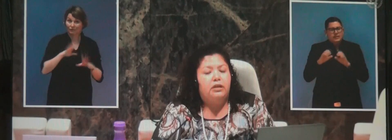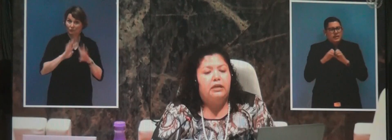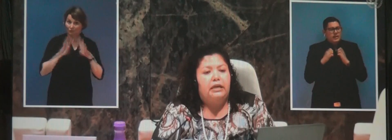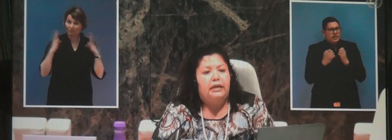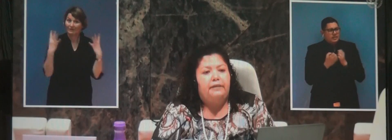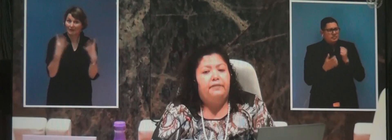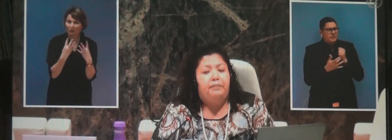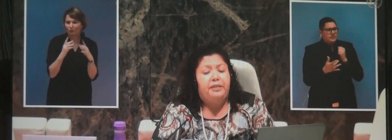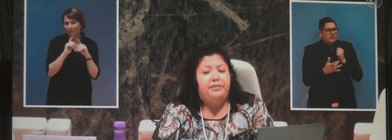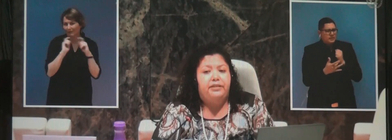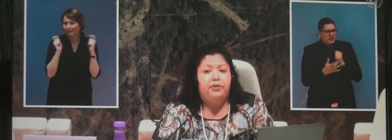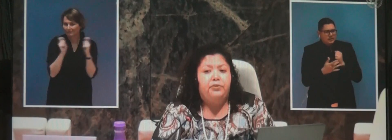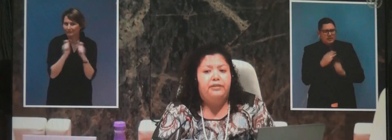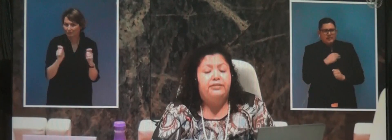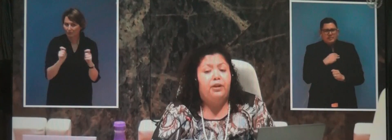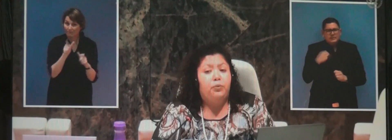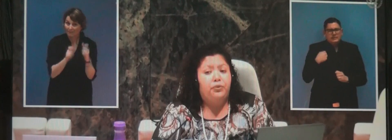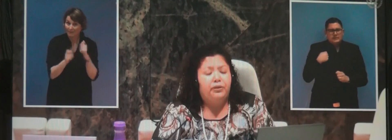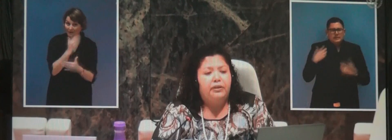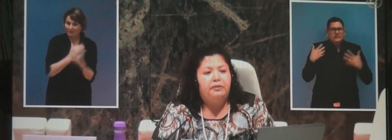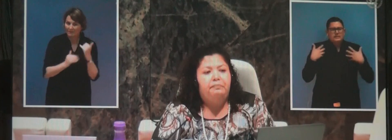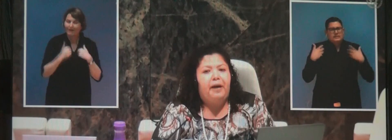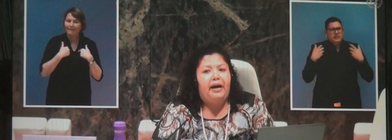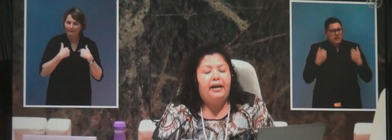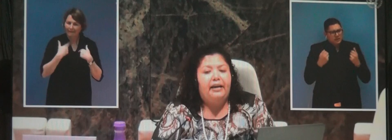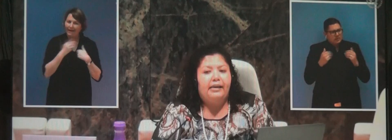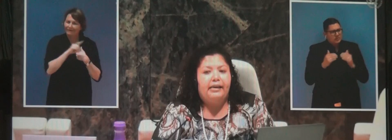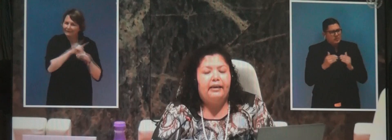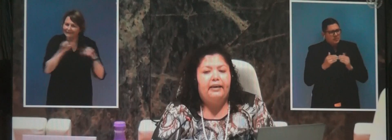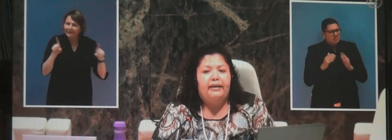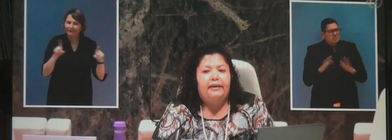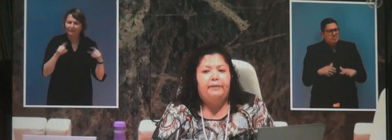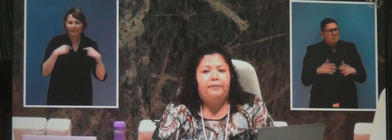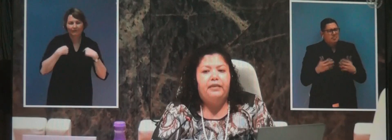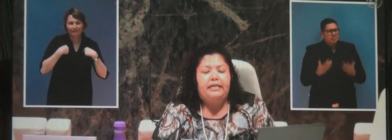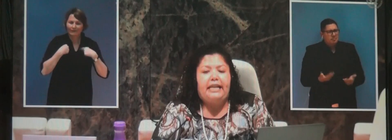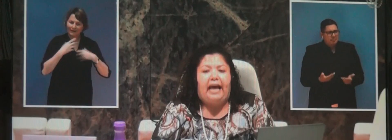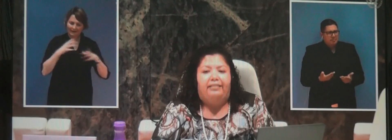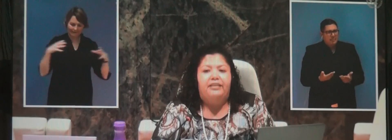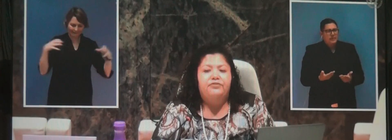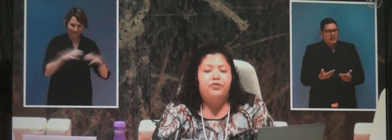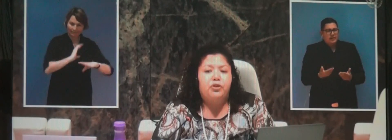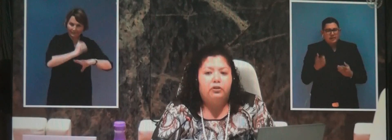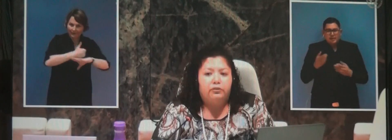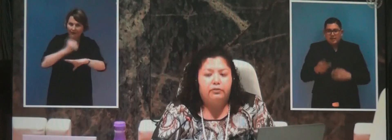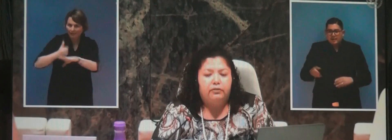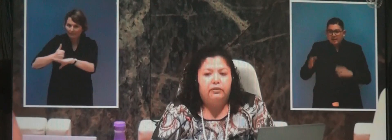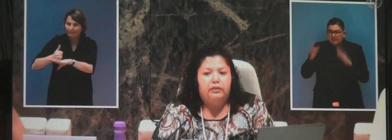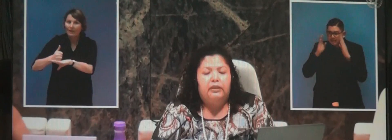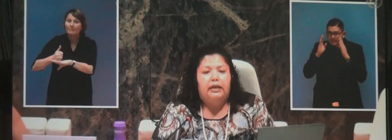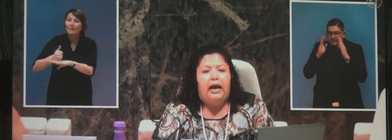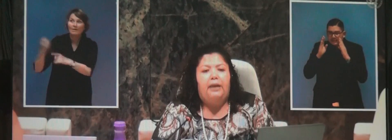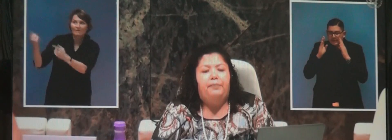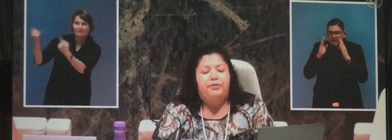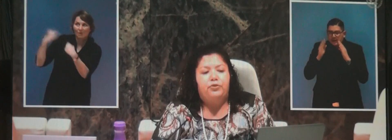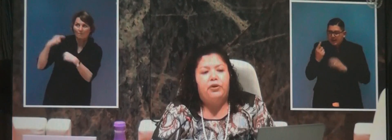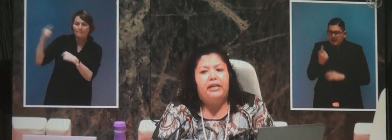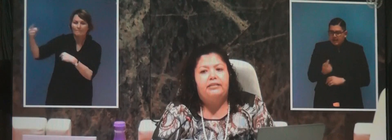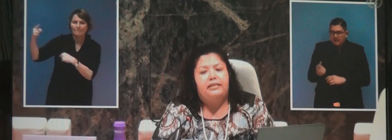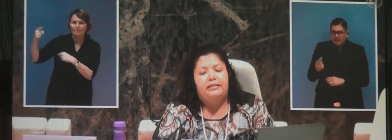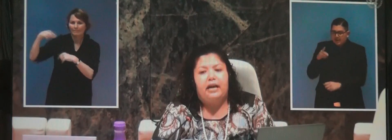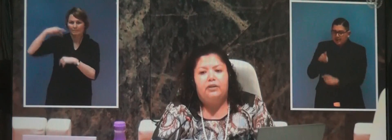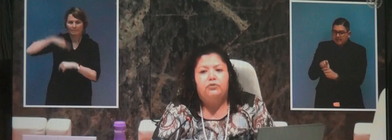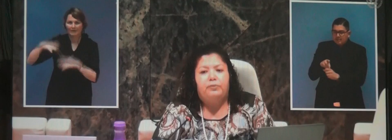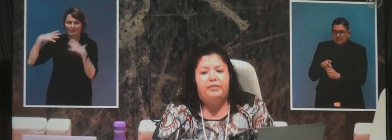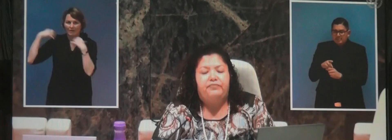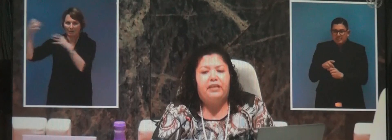técnicos del Ministerio de Salud para que la atención a las personas,